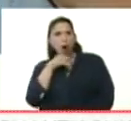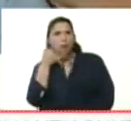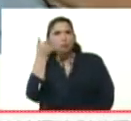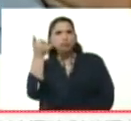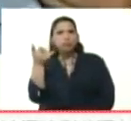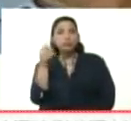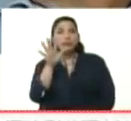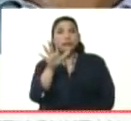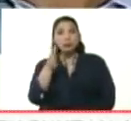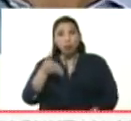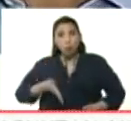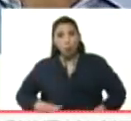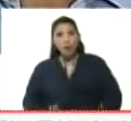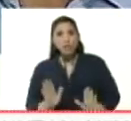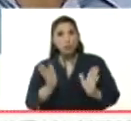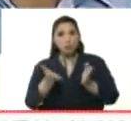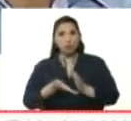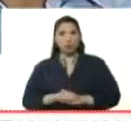muchachos.